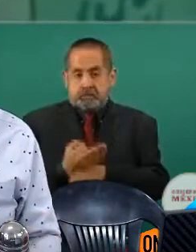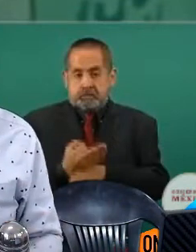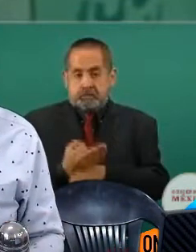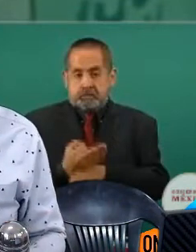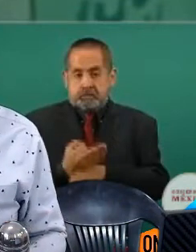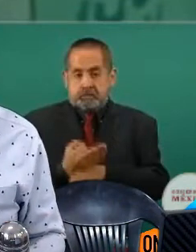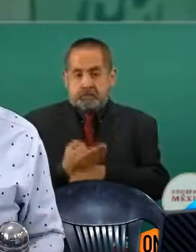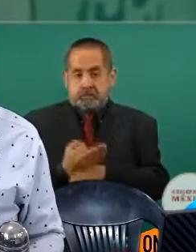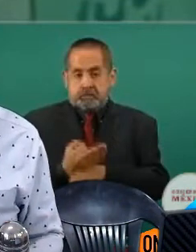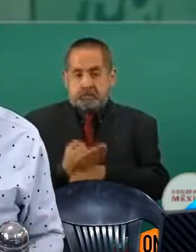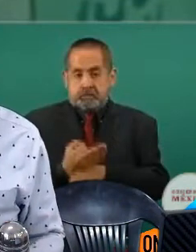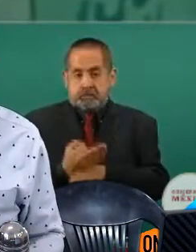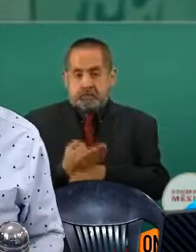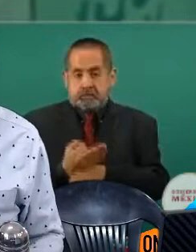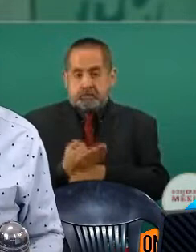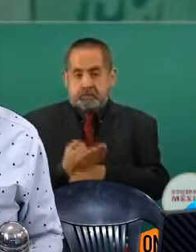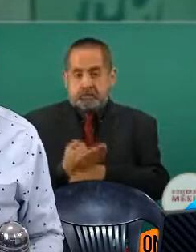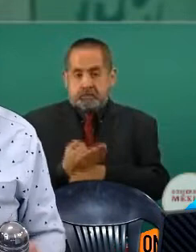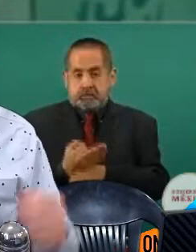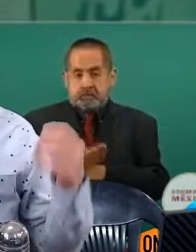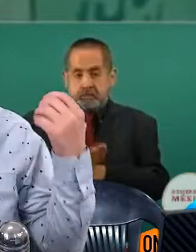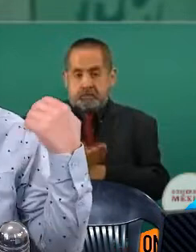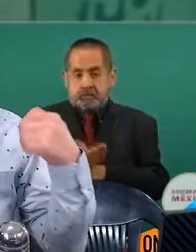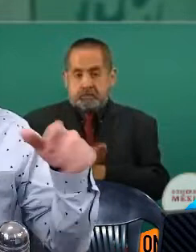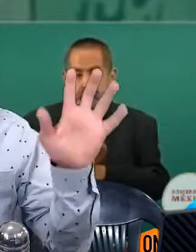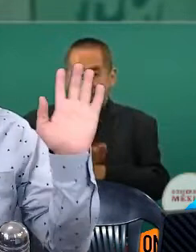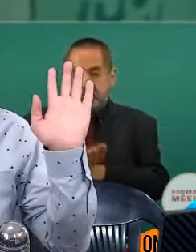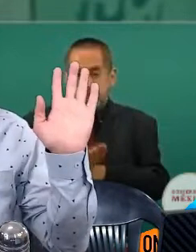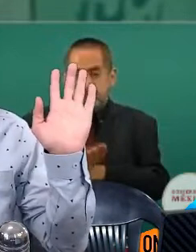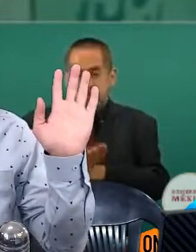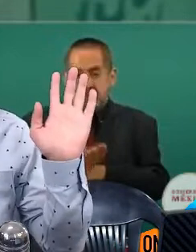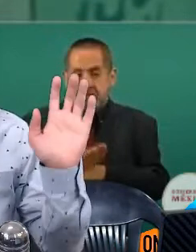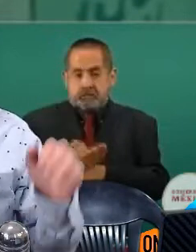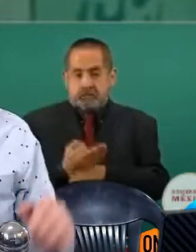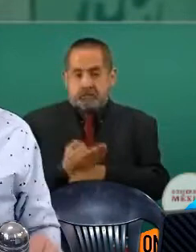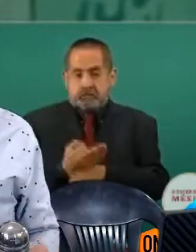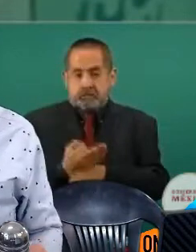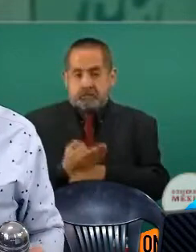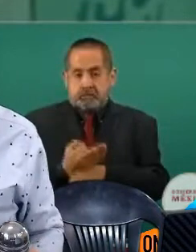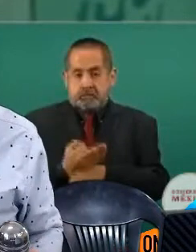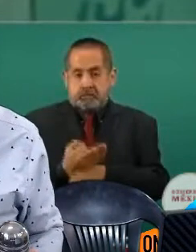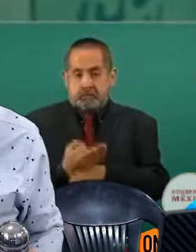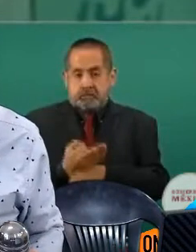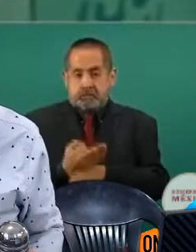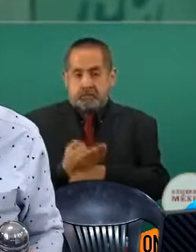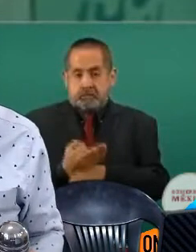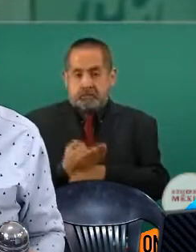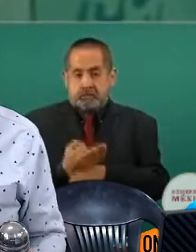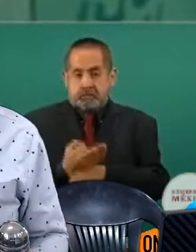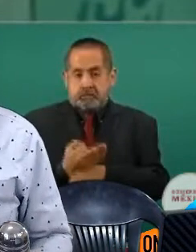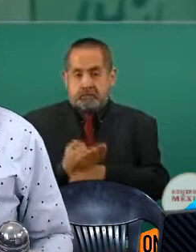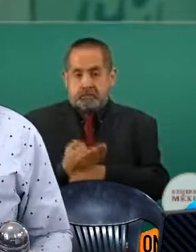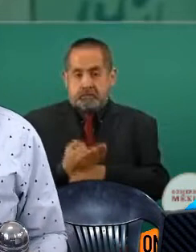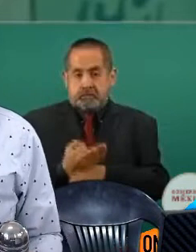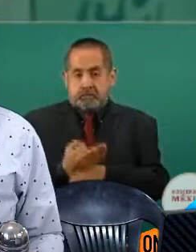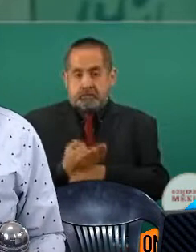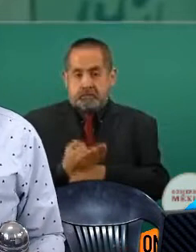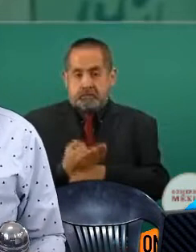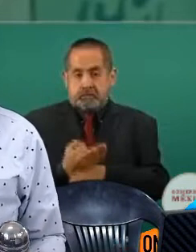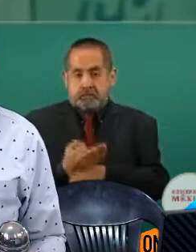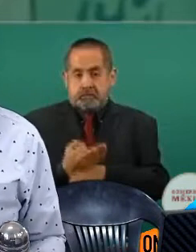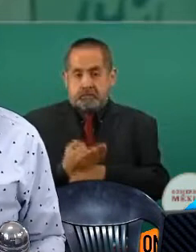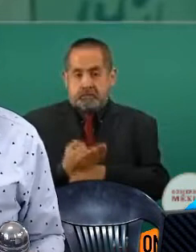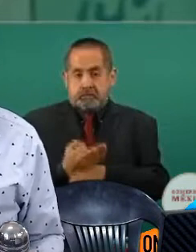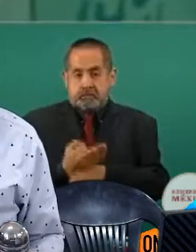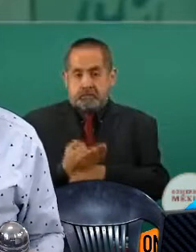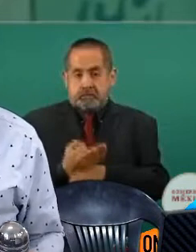apenas, cosas de las cuales ya se hablaba hace mucho tiempo, pero que hoy, de alguna manera,